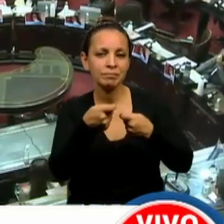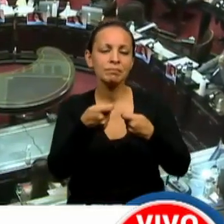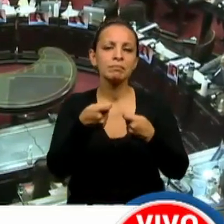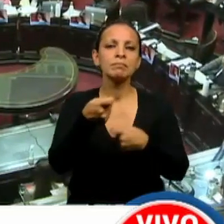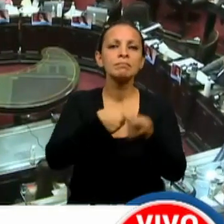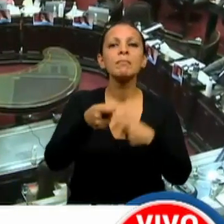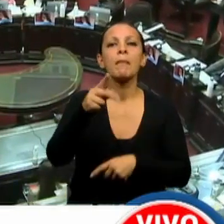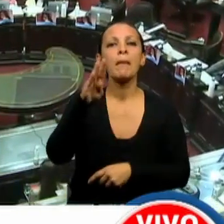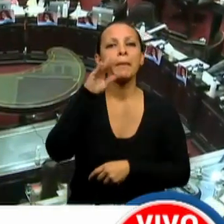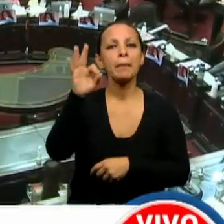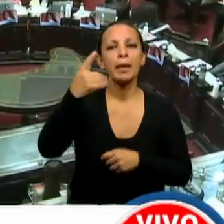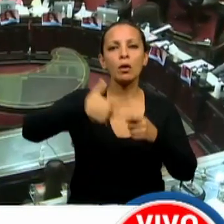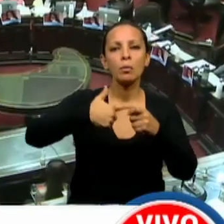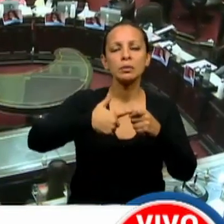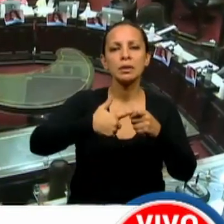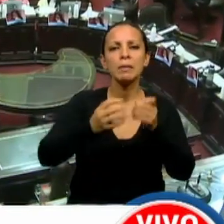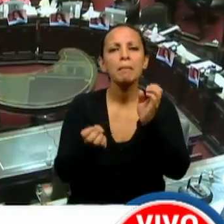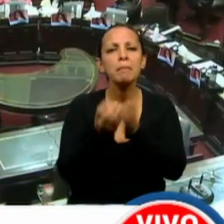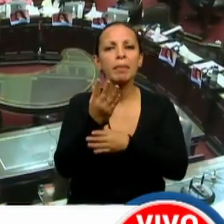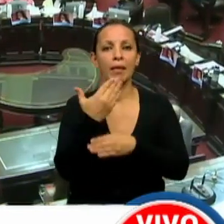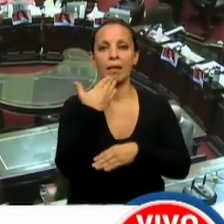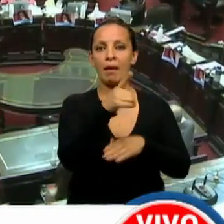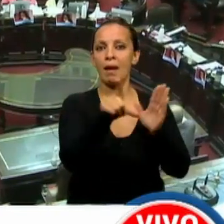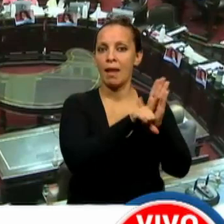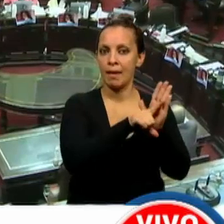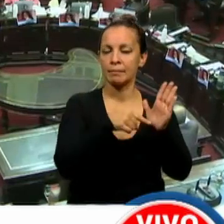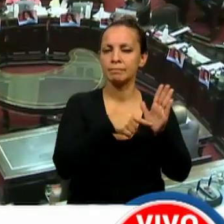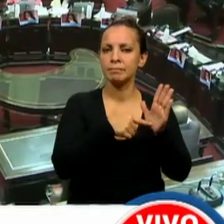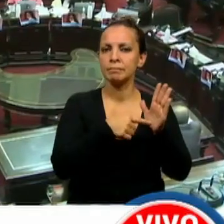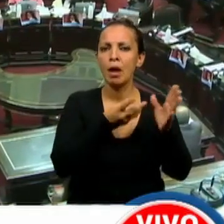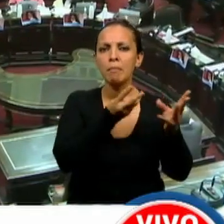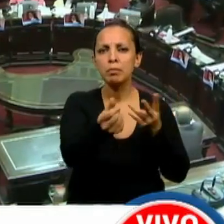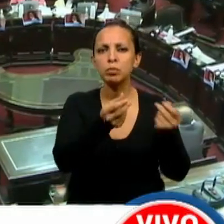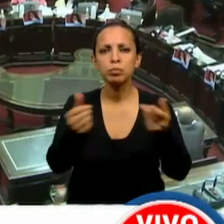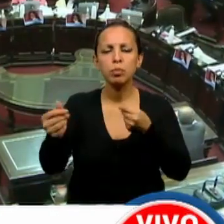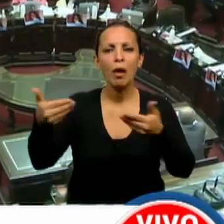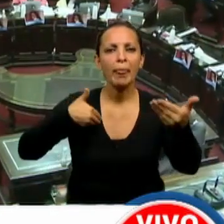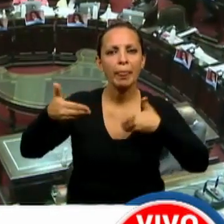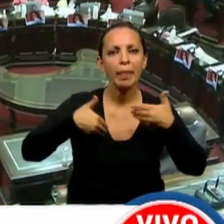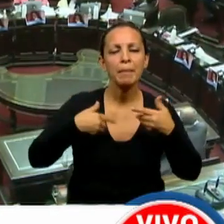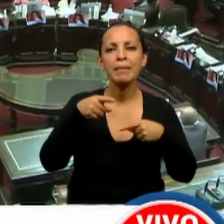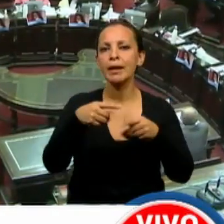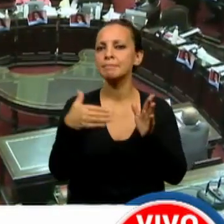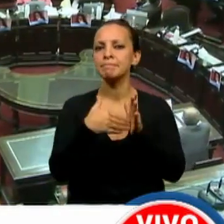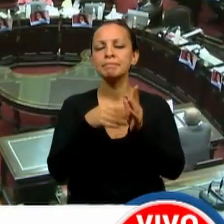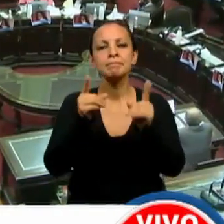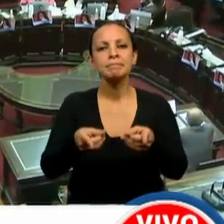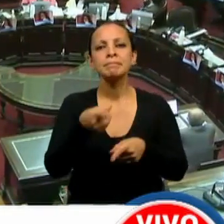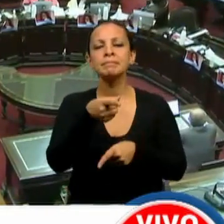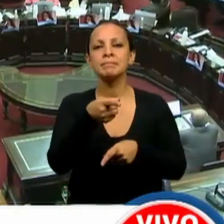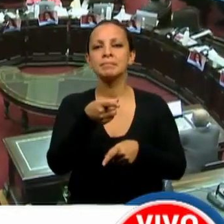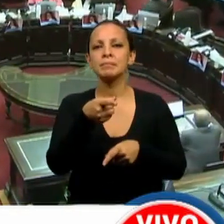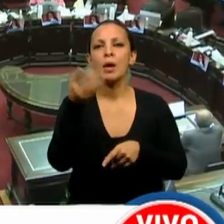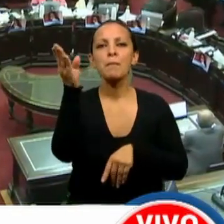que existe por imperio de la ley y que la demanda del producto estará condicionada fundamentalmente por